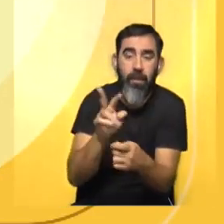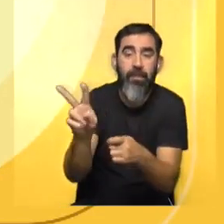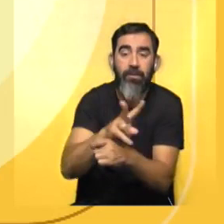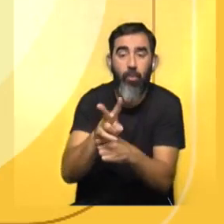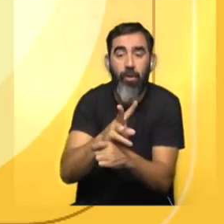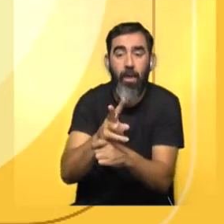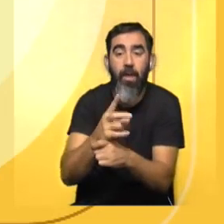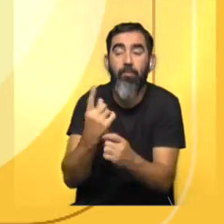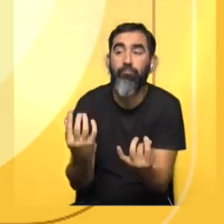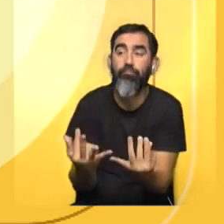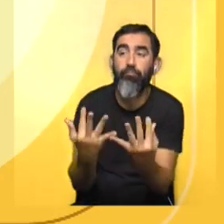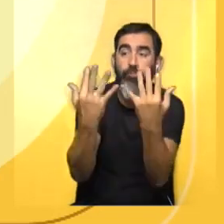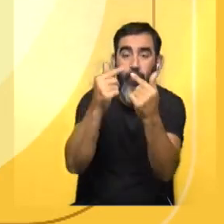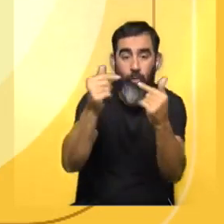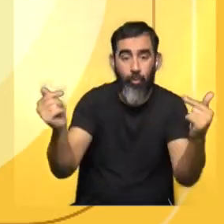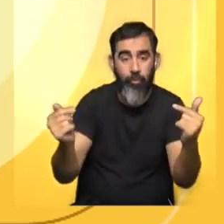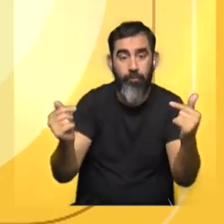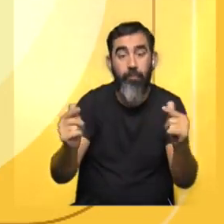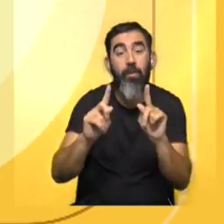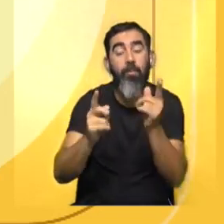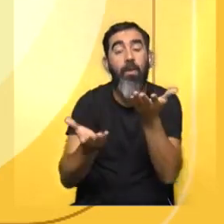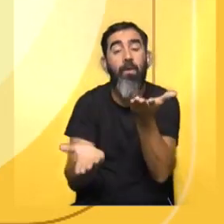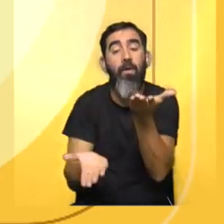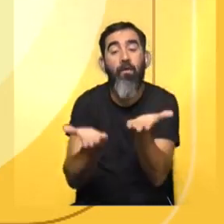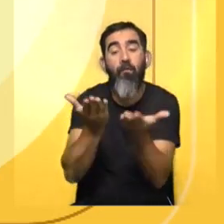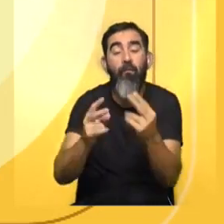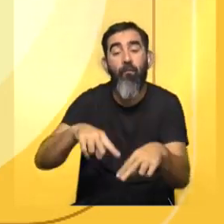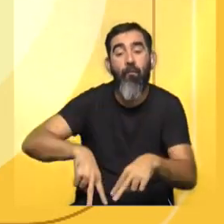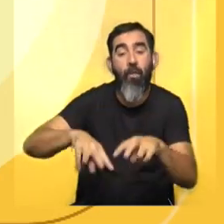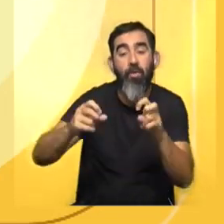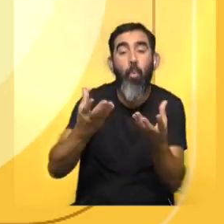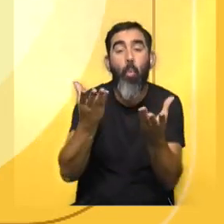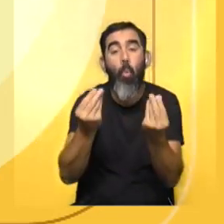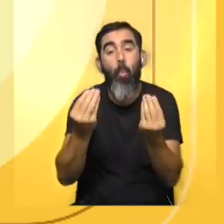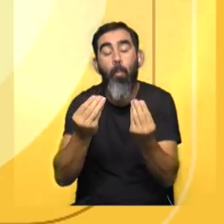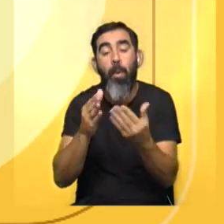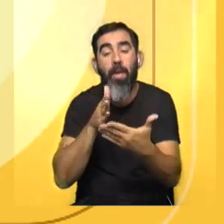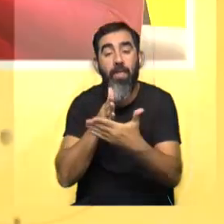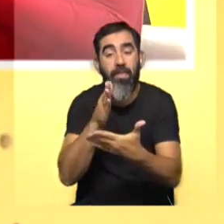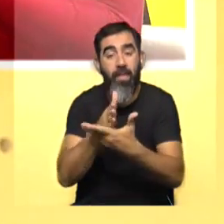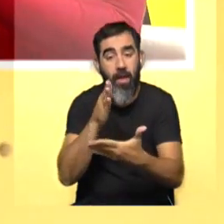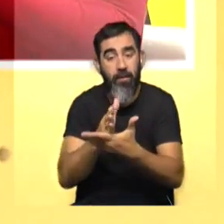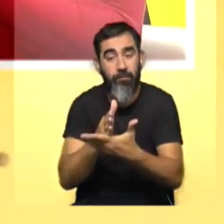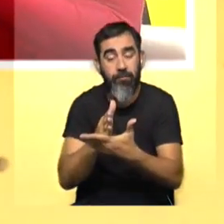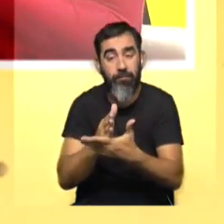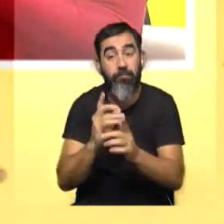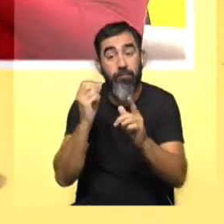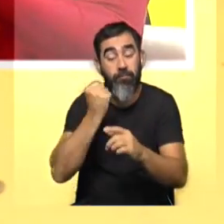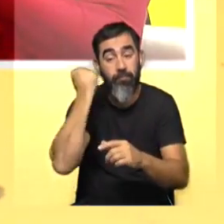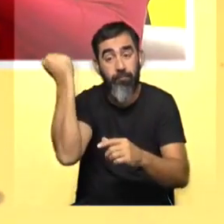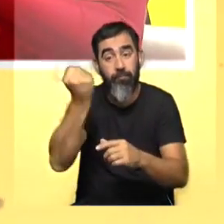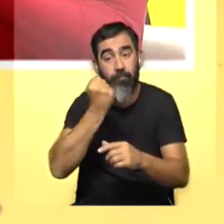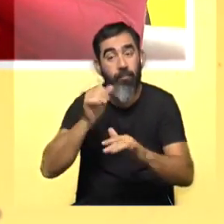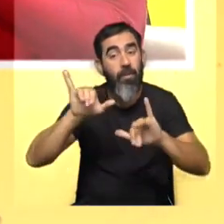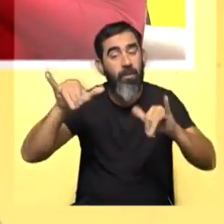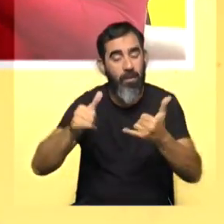las emisiones atmosféricas y van a investigar el efecto de la humedad de la leña. Es importante destacar que ellos ya